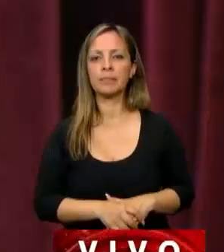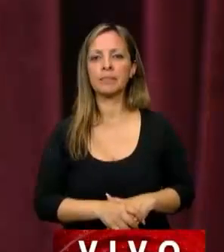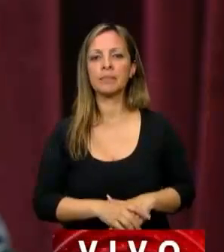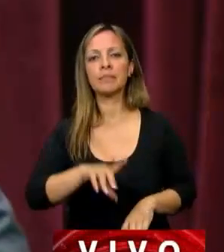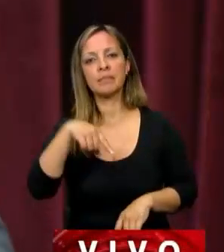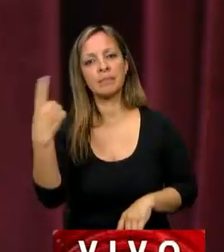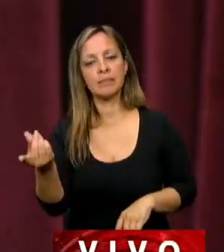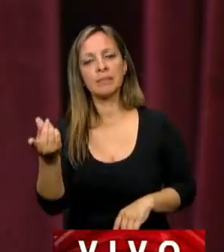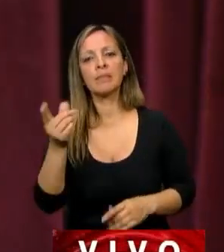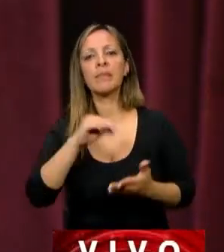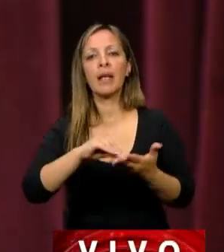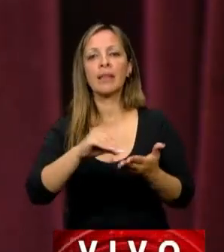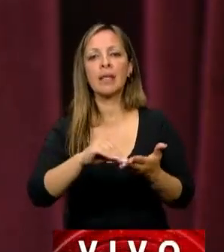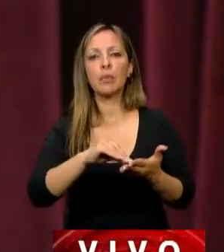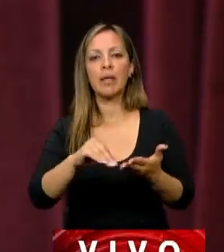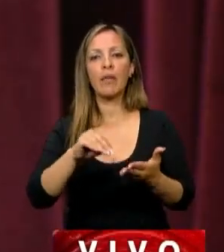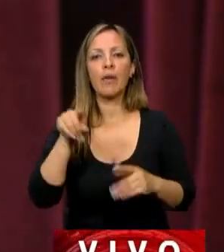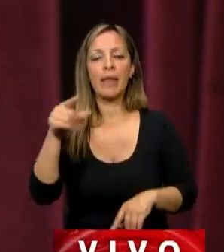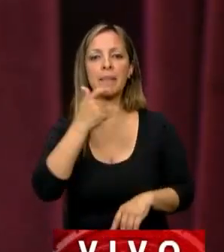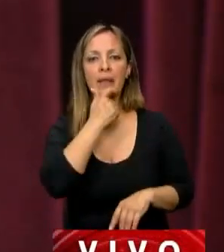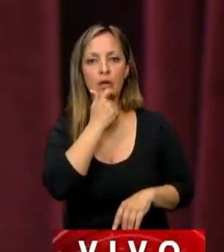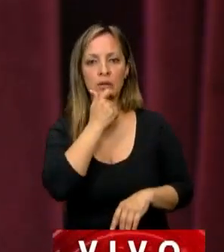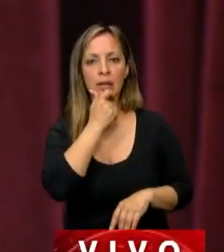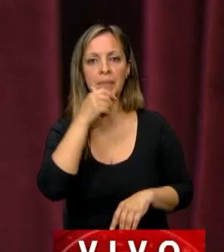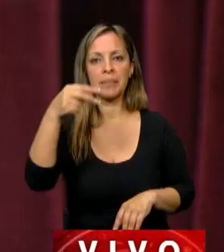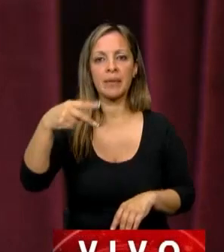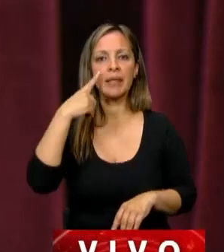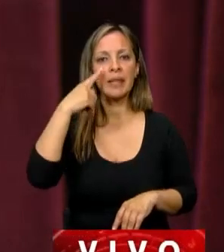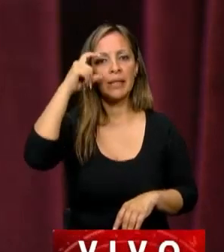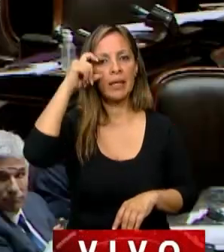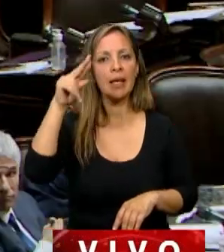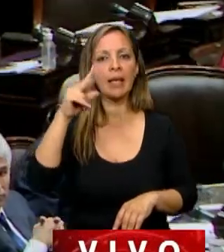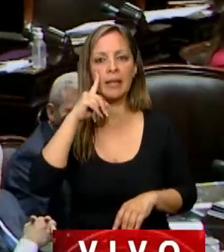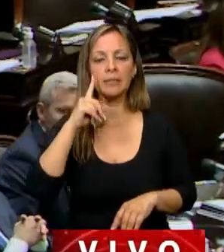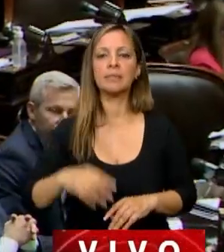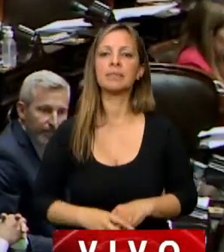Continúa en uso de la palabra el diputado por la provincia de Mendoza, Lisandro Nieri.